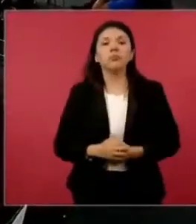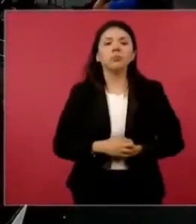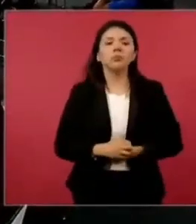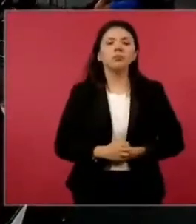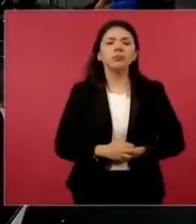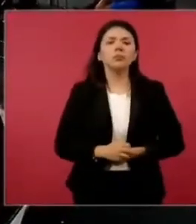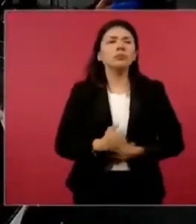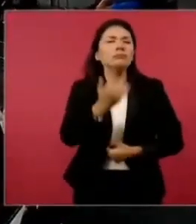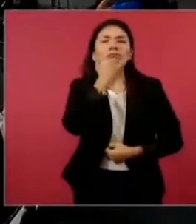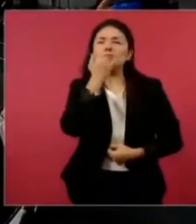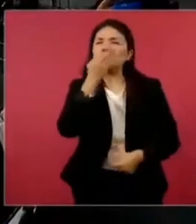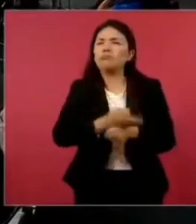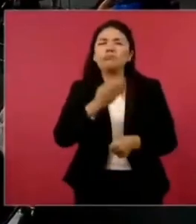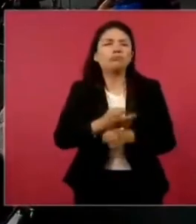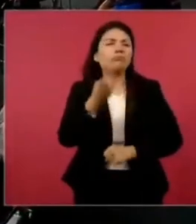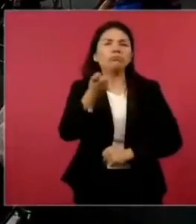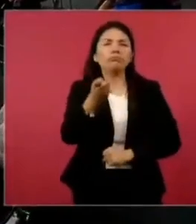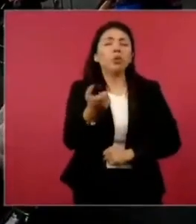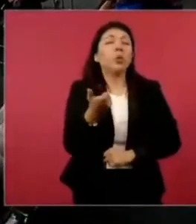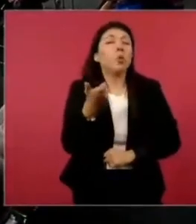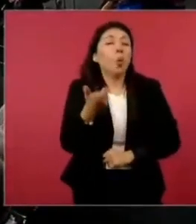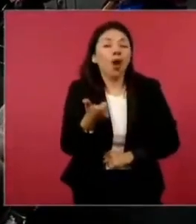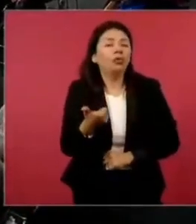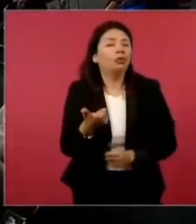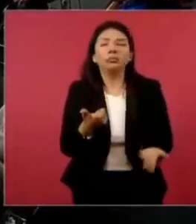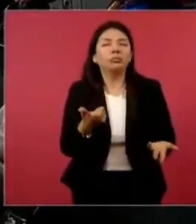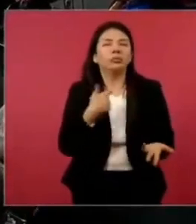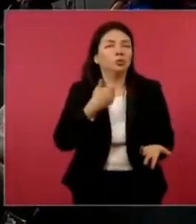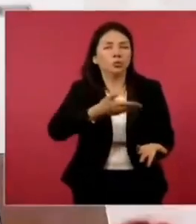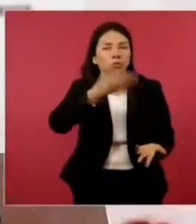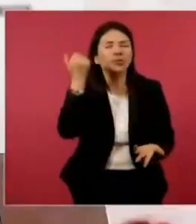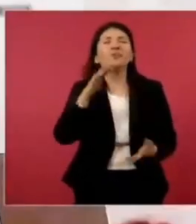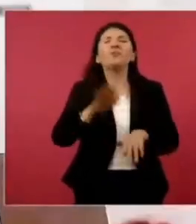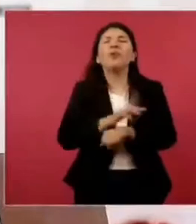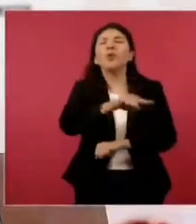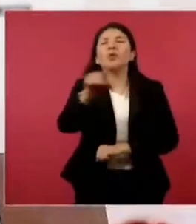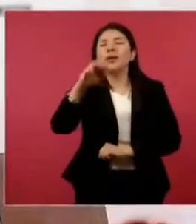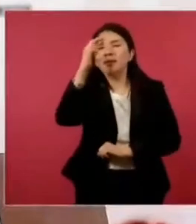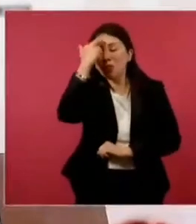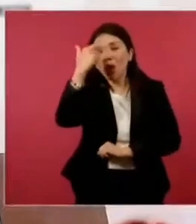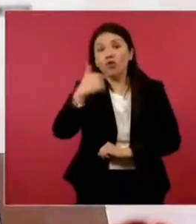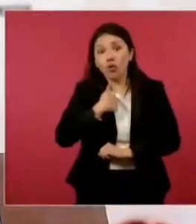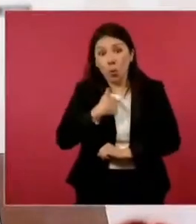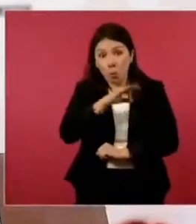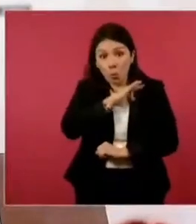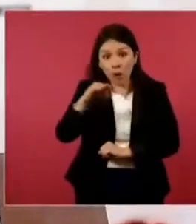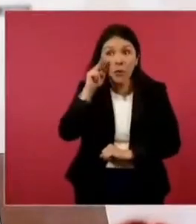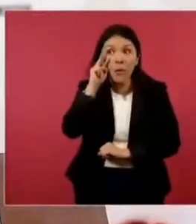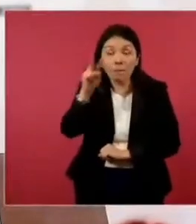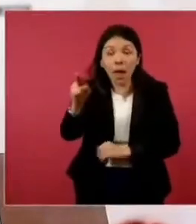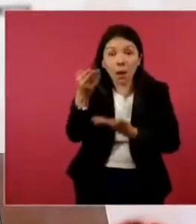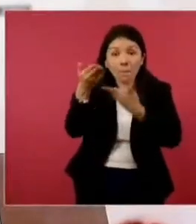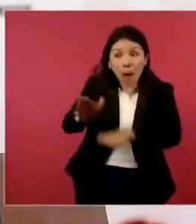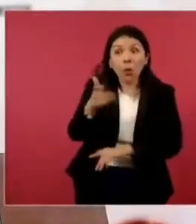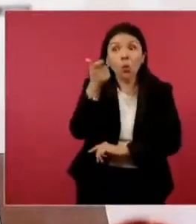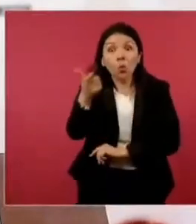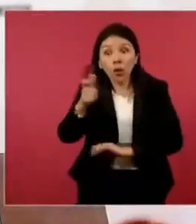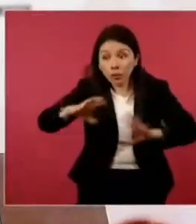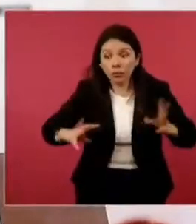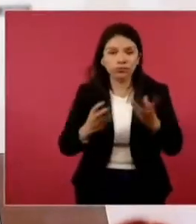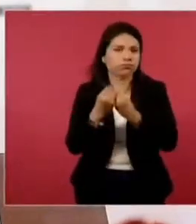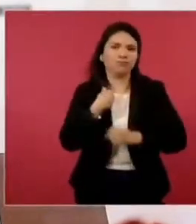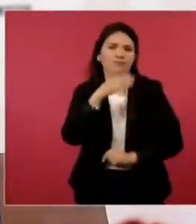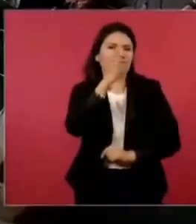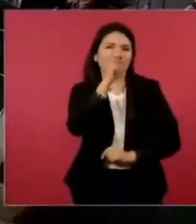En este momento no tengo ese monto porque recordarles que nosotros no tenemos acceso a esas cuentas bancarias. Yo